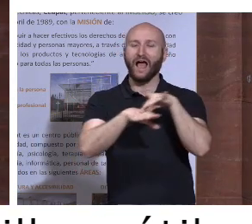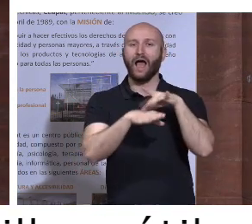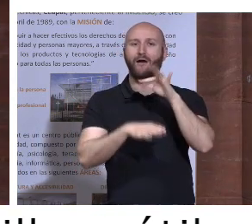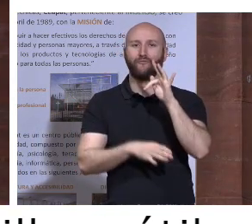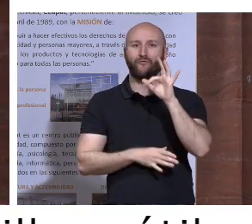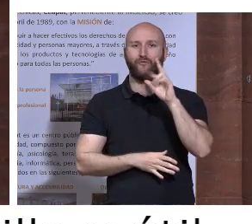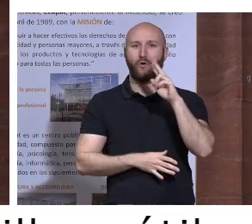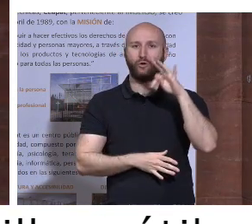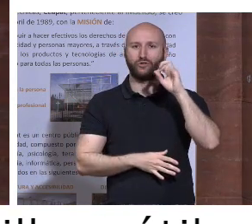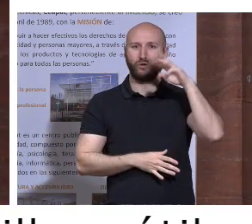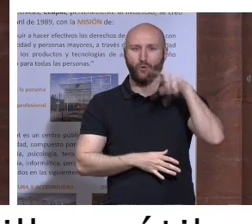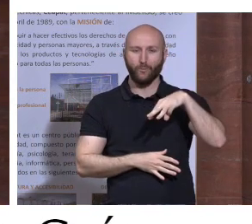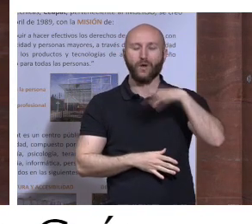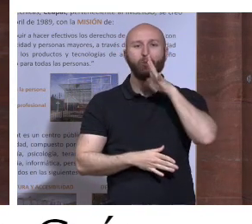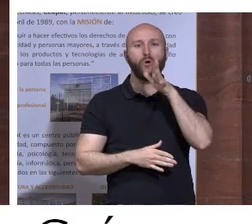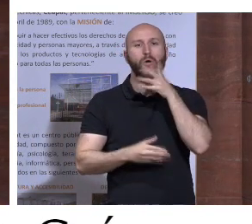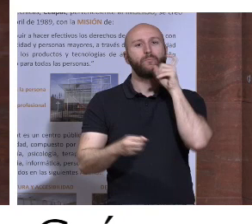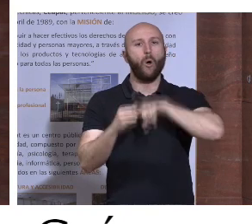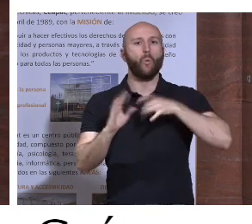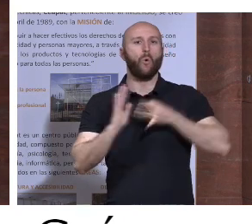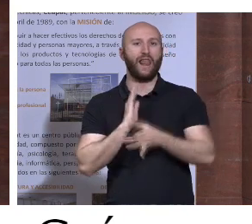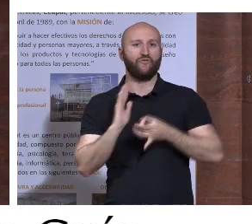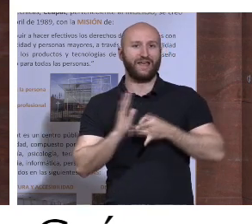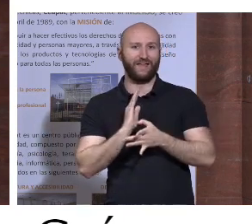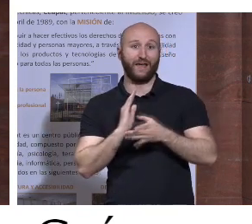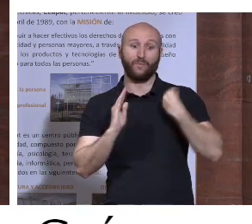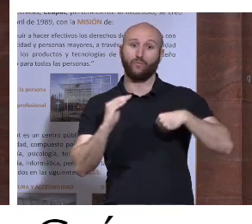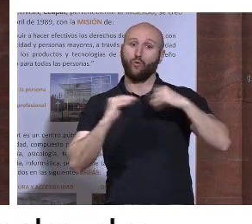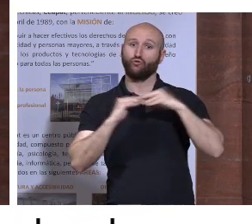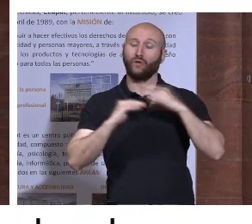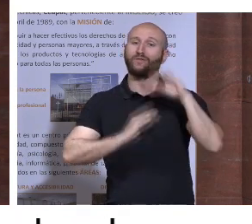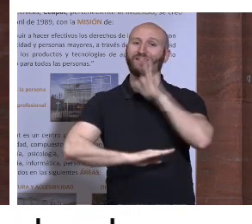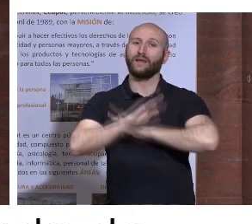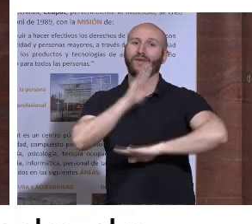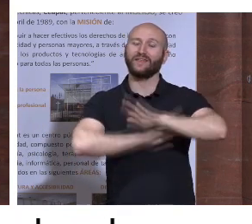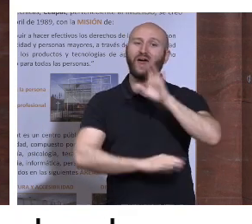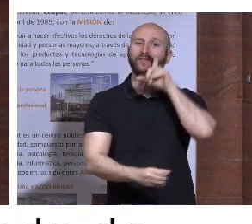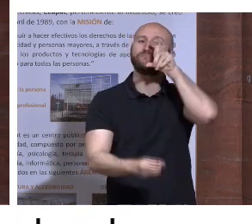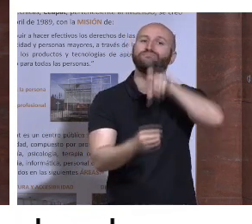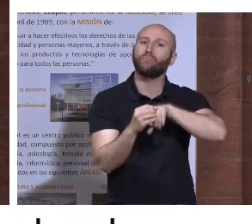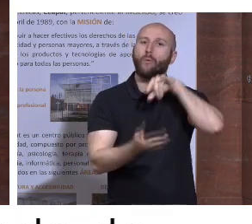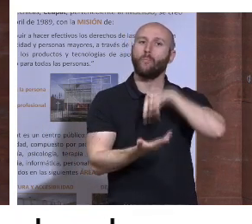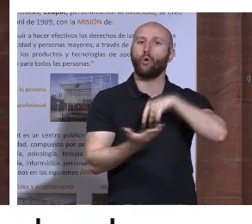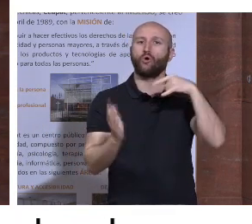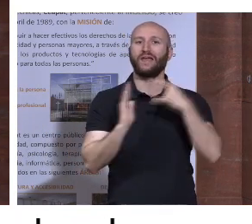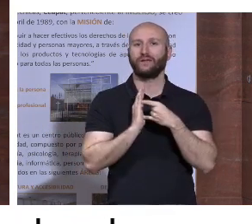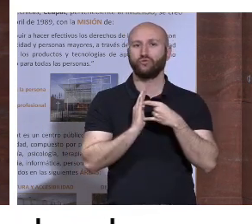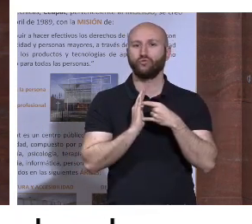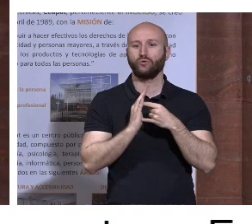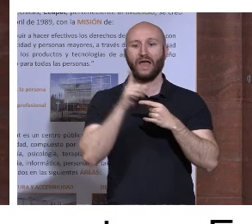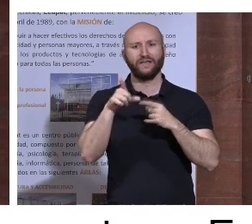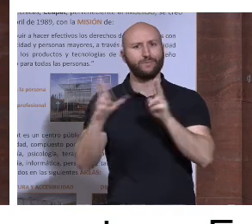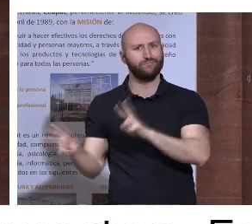de participación cualificada de usuarios con discapacidad en proyectos. Es una